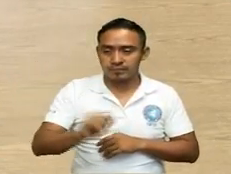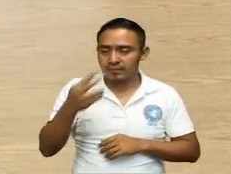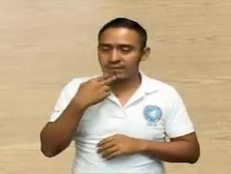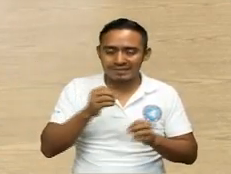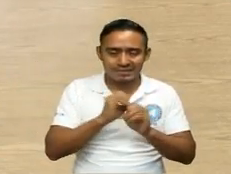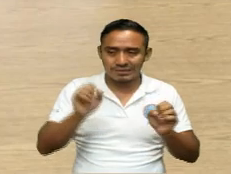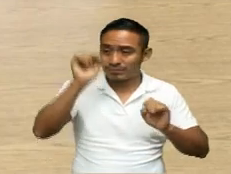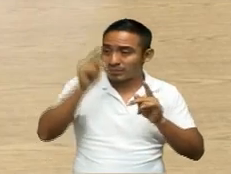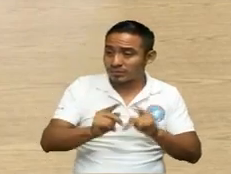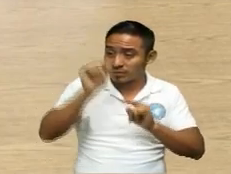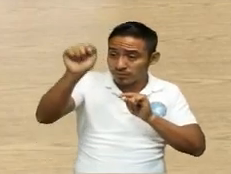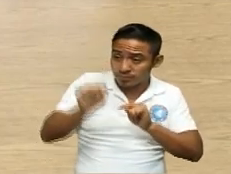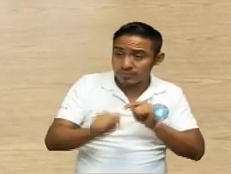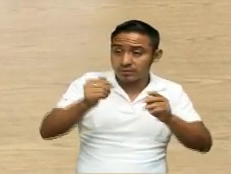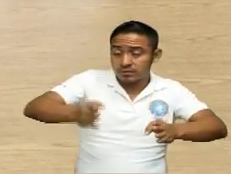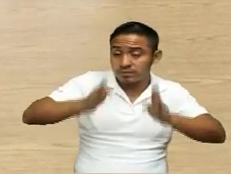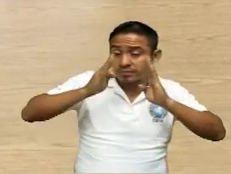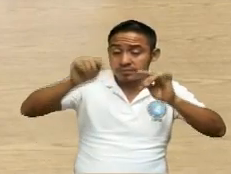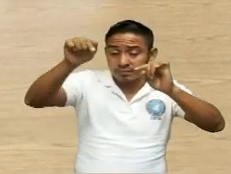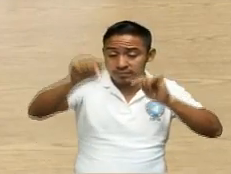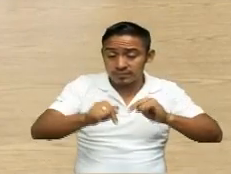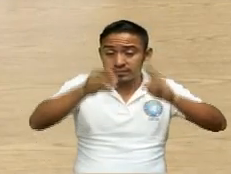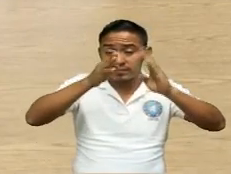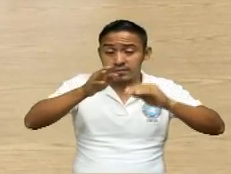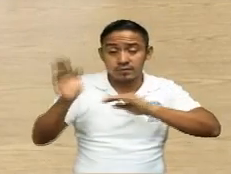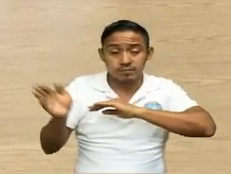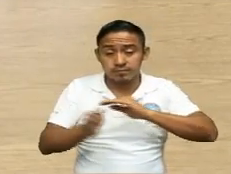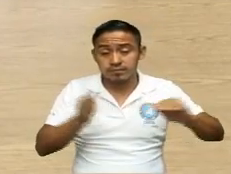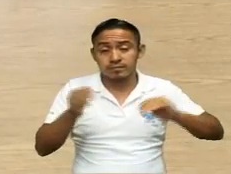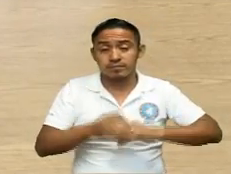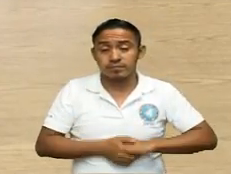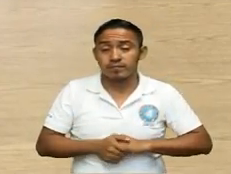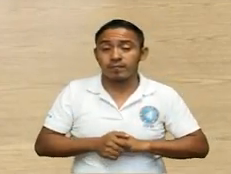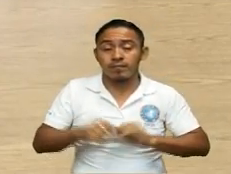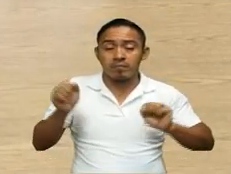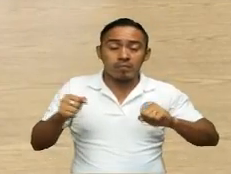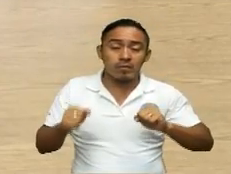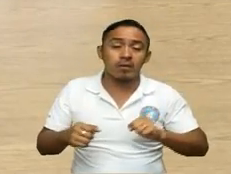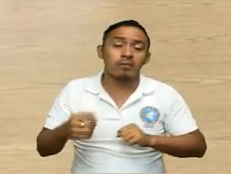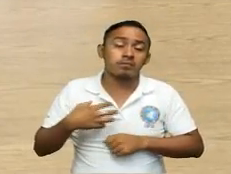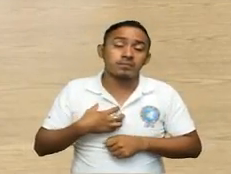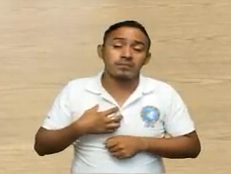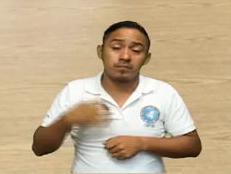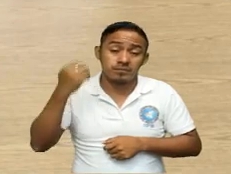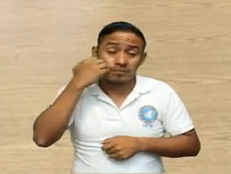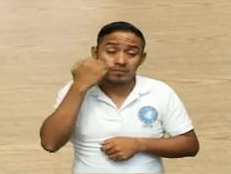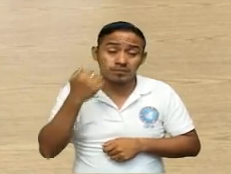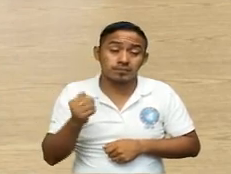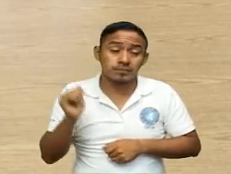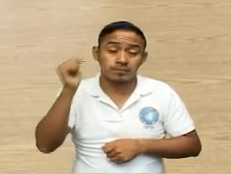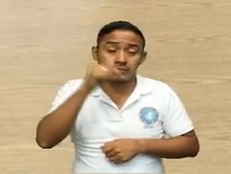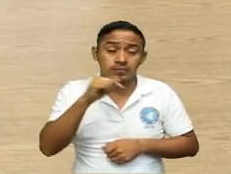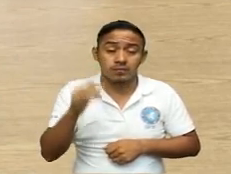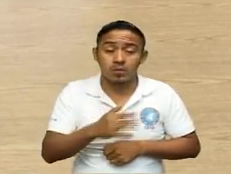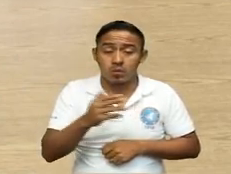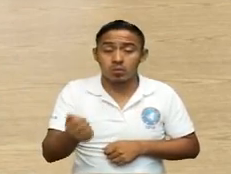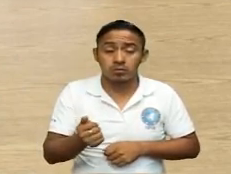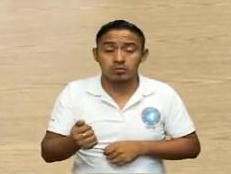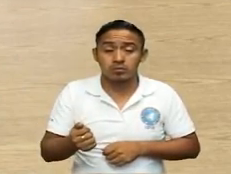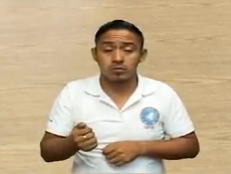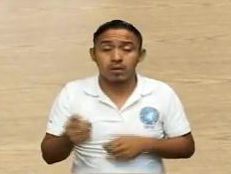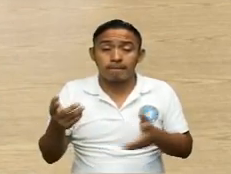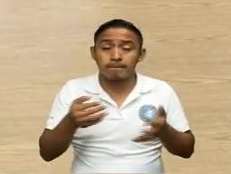Paciente que viene, paciente que se le atiende el mismo día. Y tenemos el paciente puede ser referido por otra unidad, es decir, paciente que viene de otro hospital o viene del